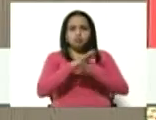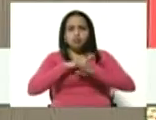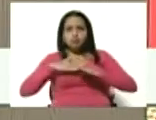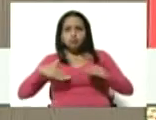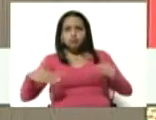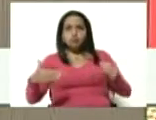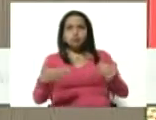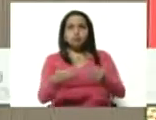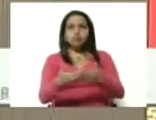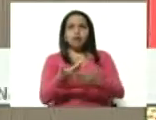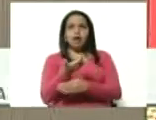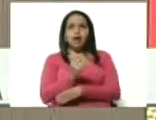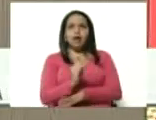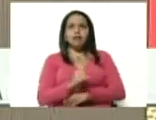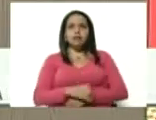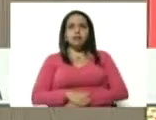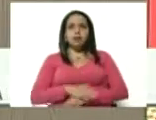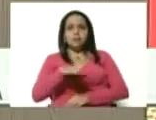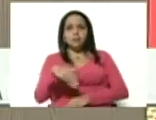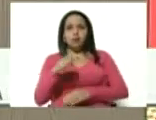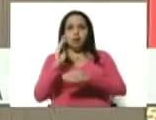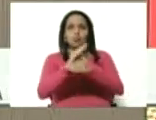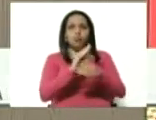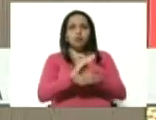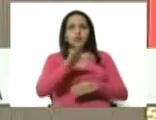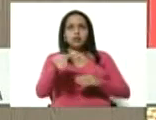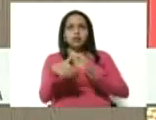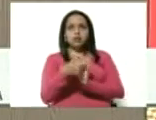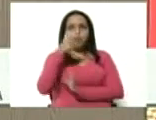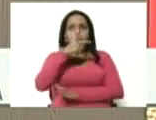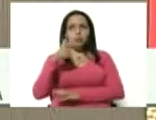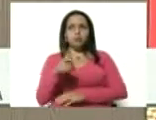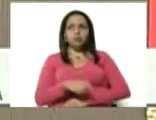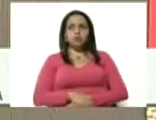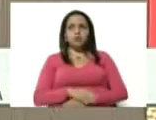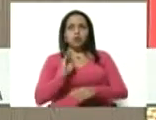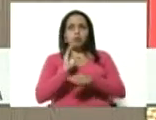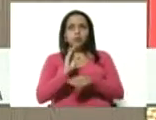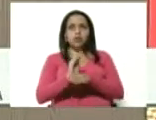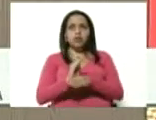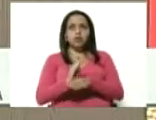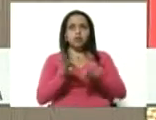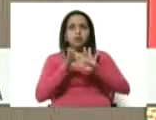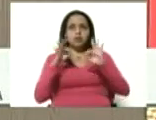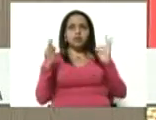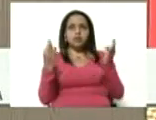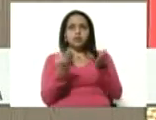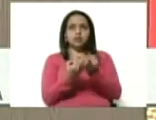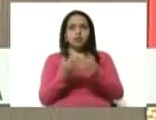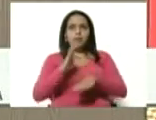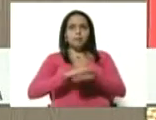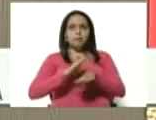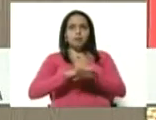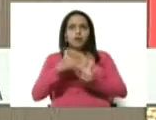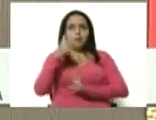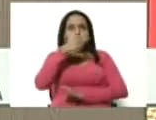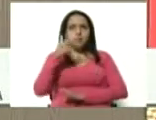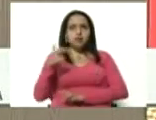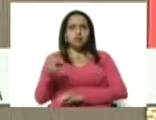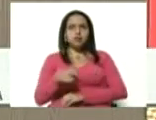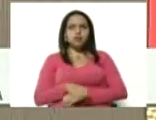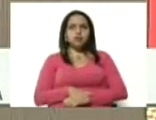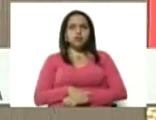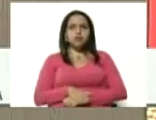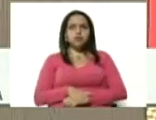se ha establecido para proteger a toda la población, para proteger incluso a sus familiares, porque son personas que regresan a